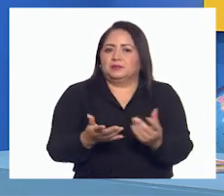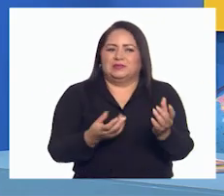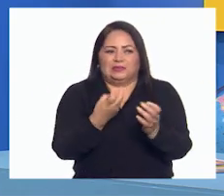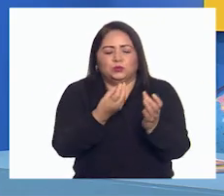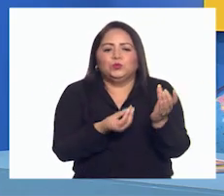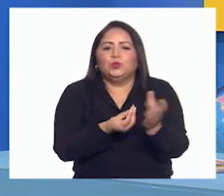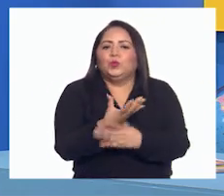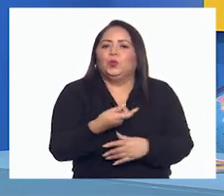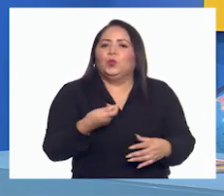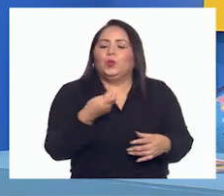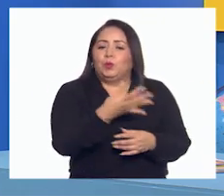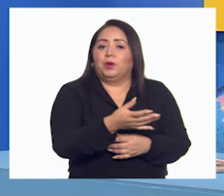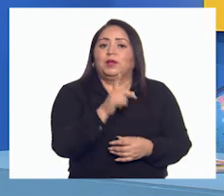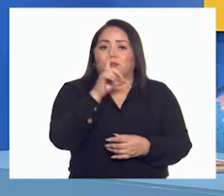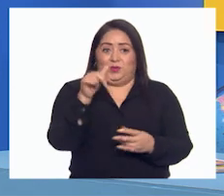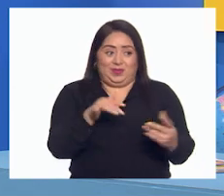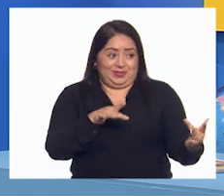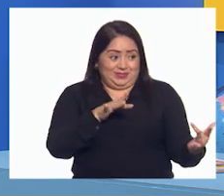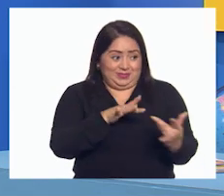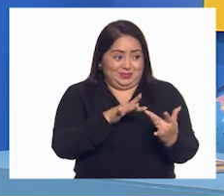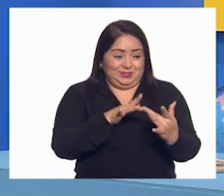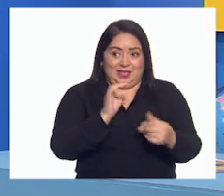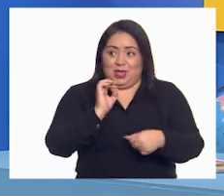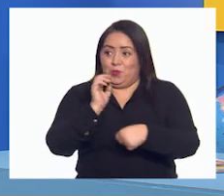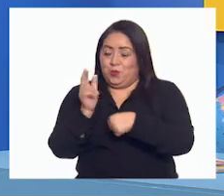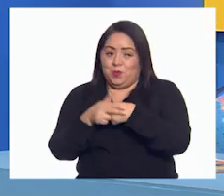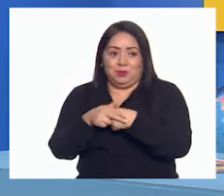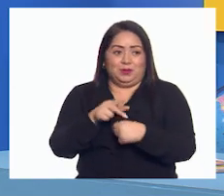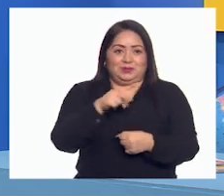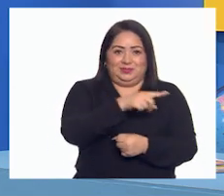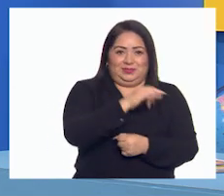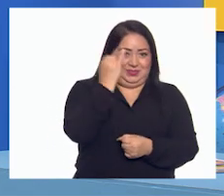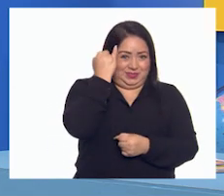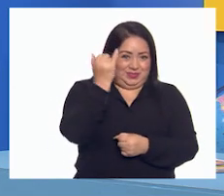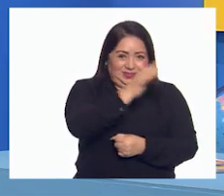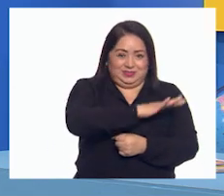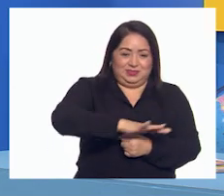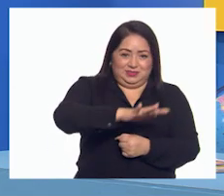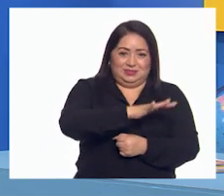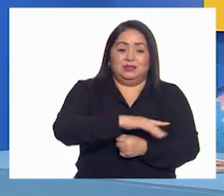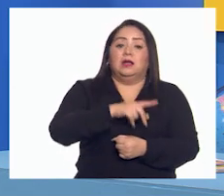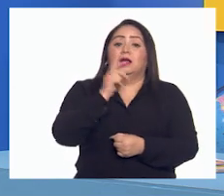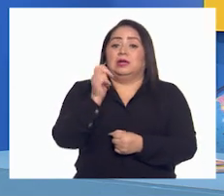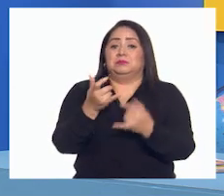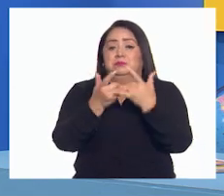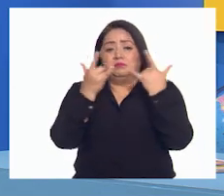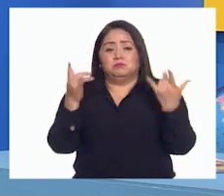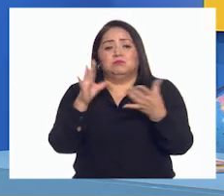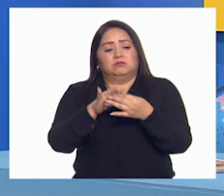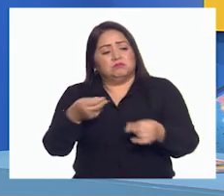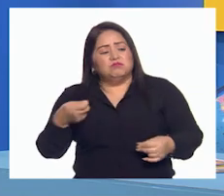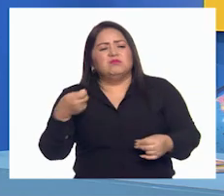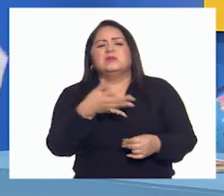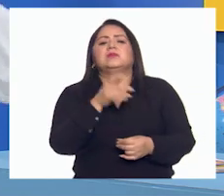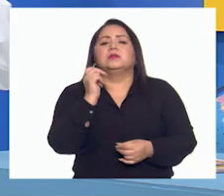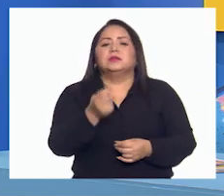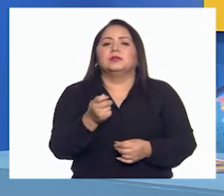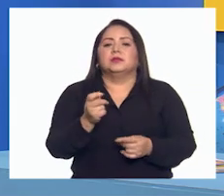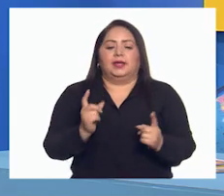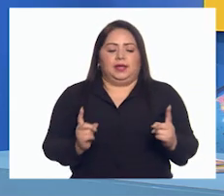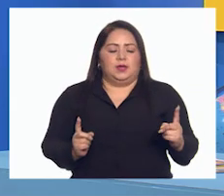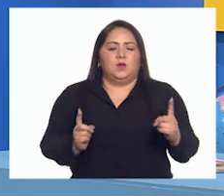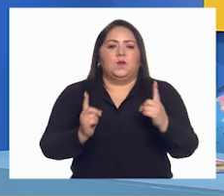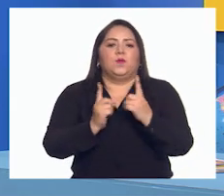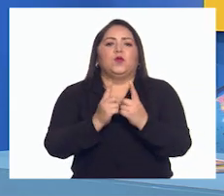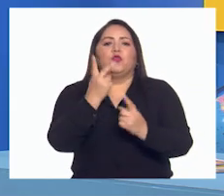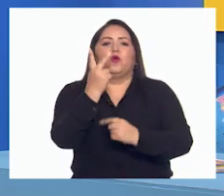nuevo. Al contacto entre europeos y nativos de este nuevo continente, los historiadores lo han llamado el encuentro